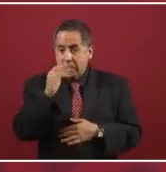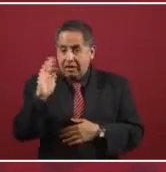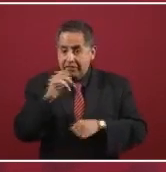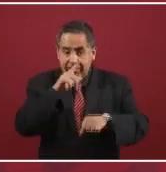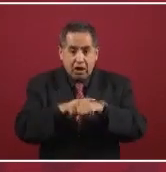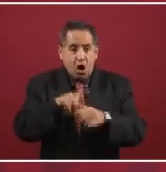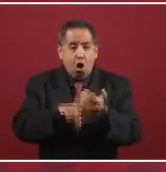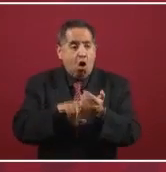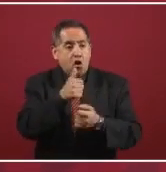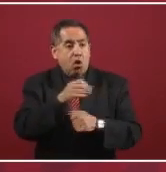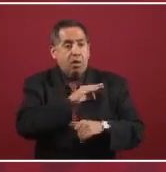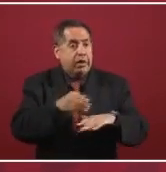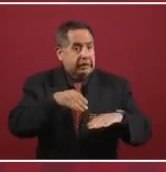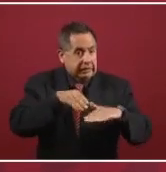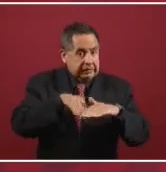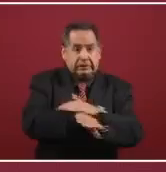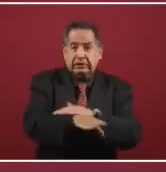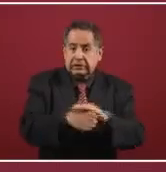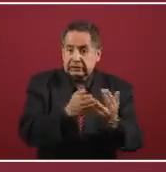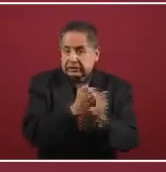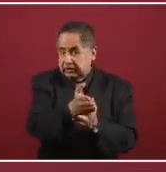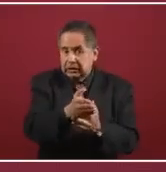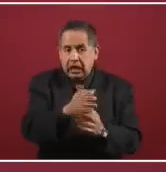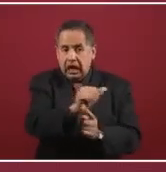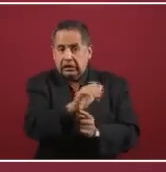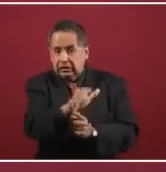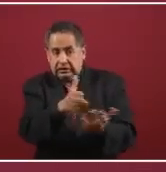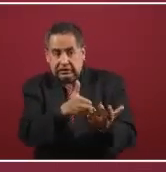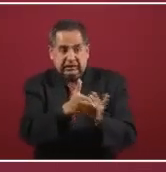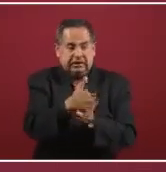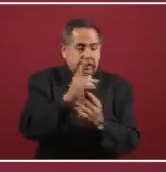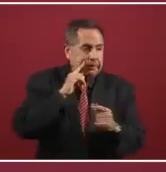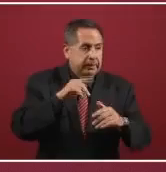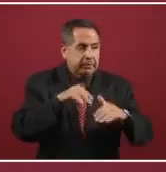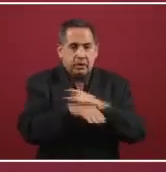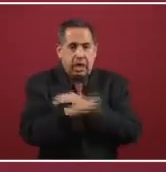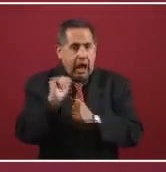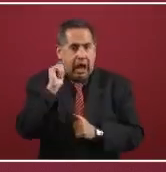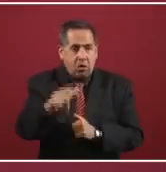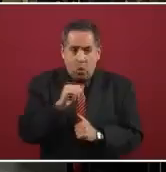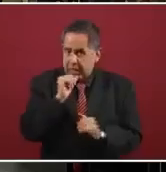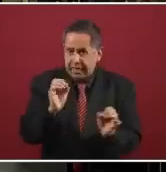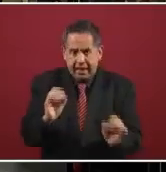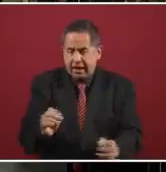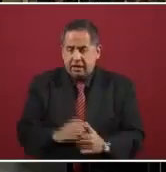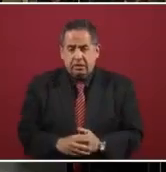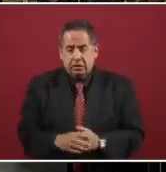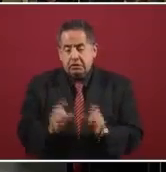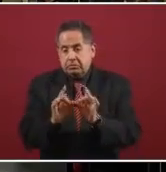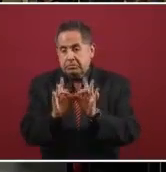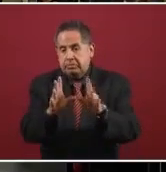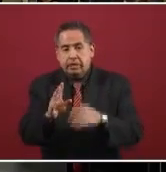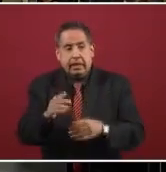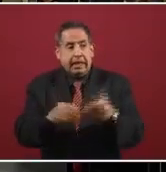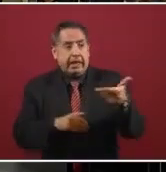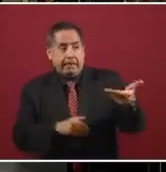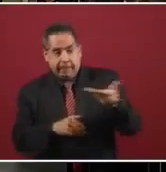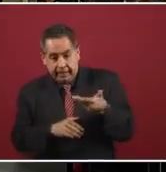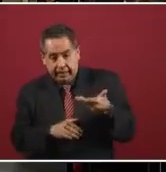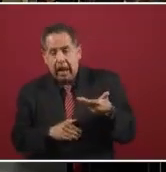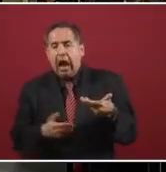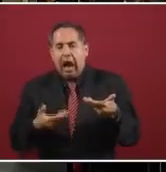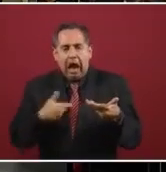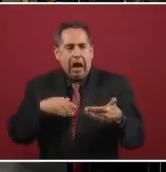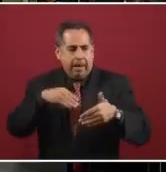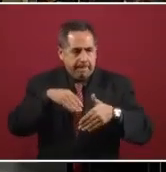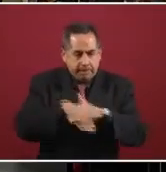otras instancias se entren en albergues de la sociedad civil bajo ninguna circunstancia, salvo que fuese a solicitud del albergue.